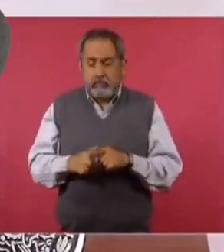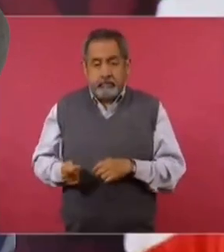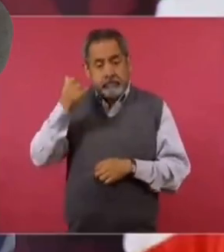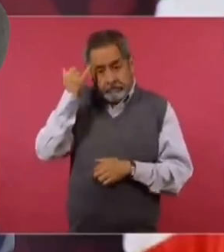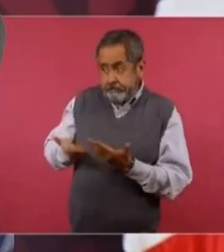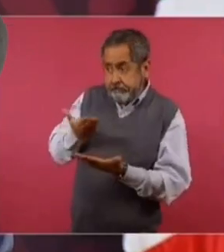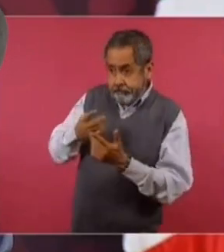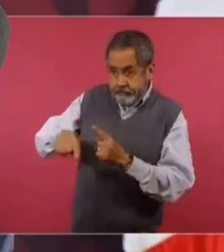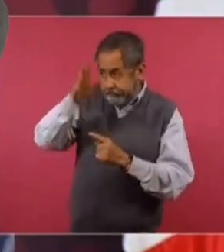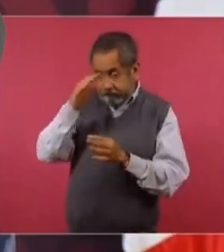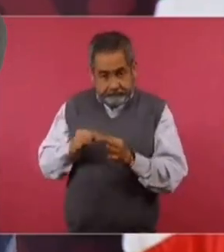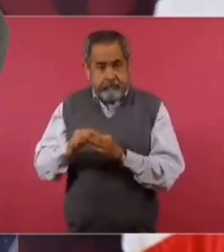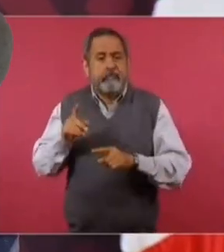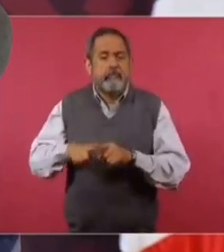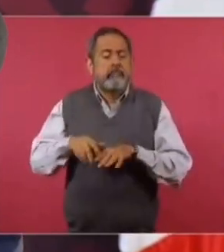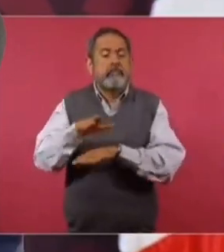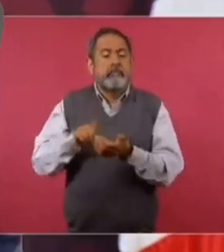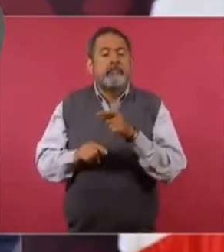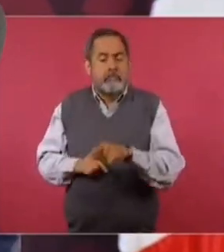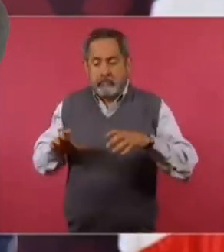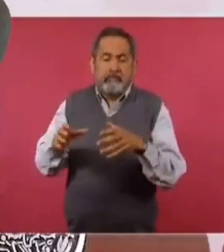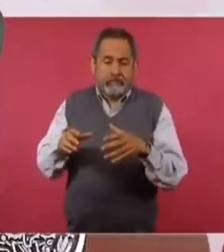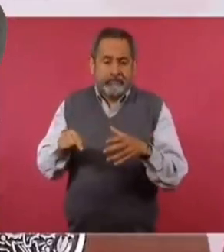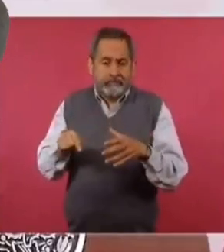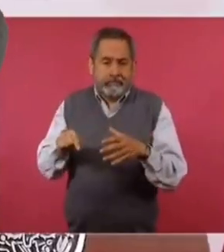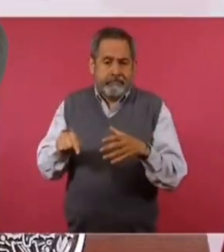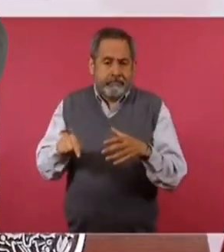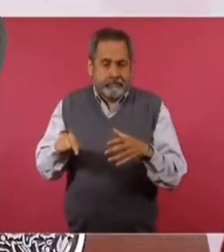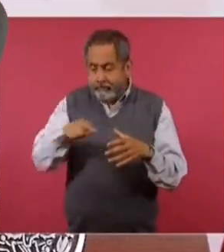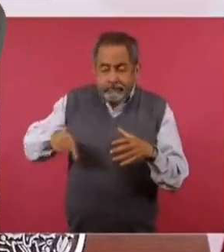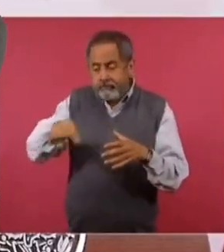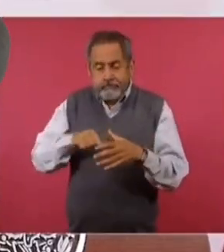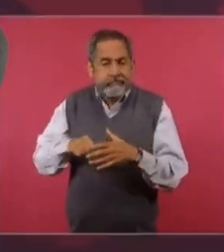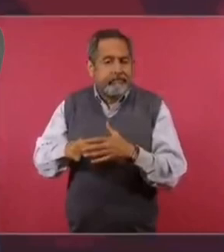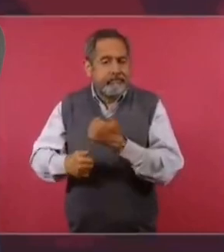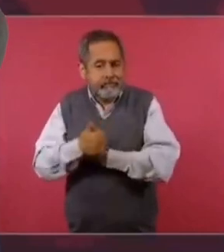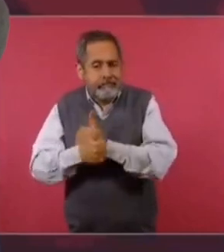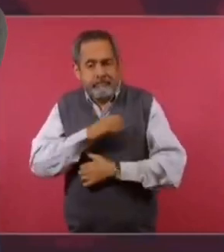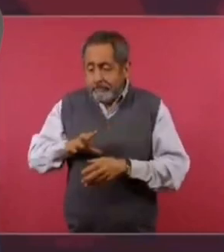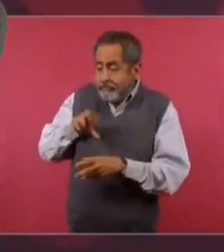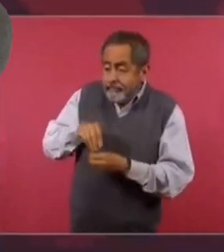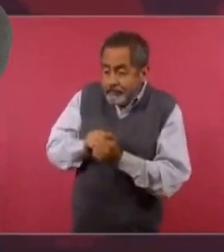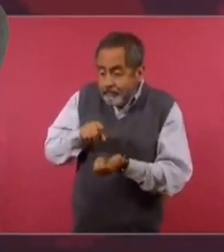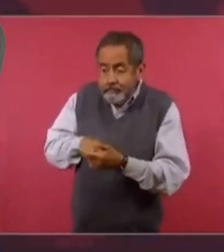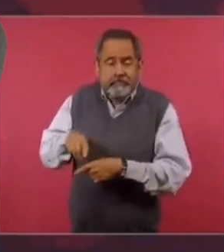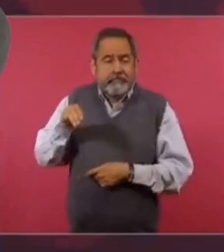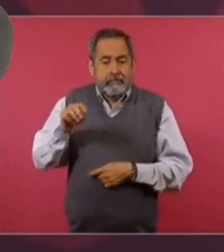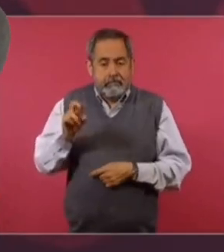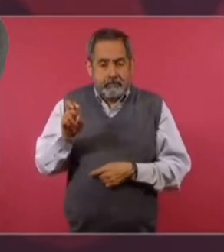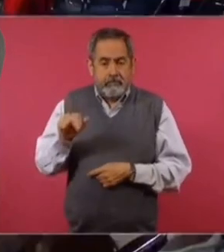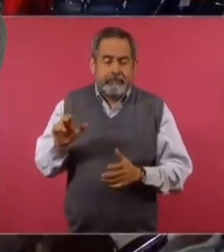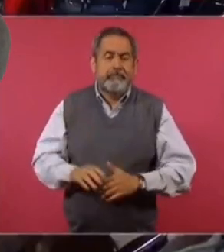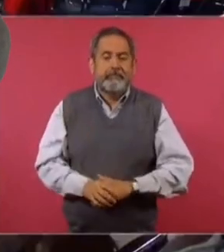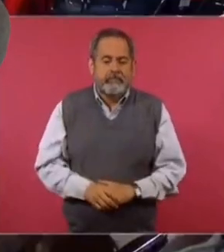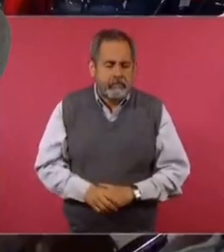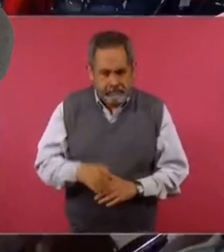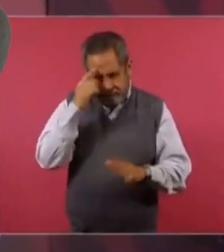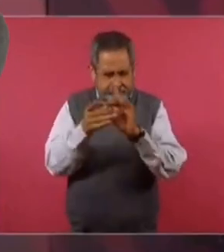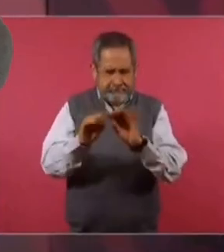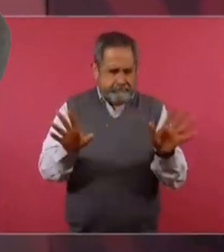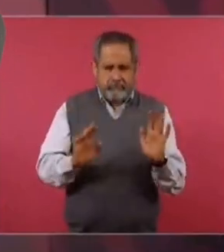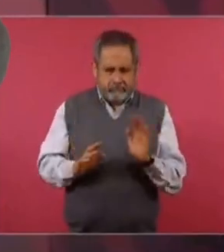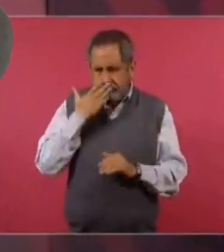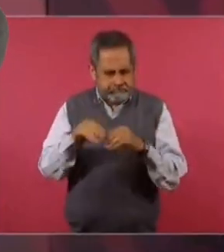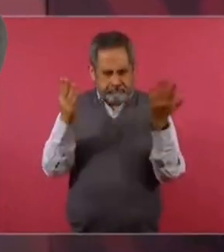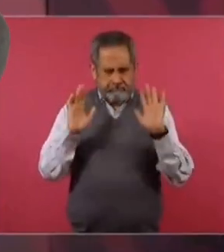original tenía que ver con los que participaban en el movimiento Morena. O sea, para aclararlo,